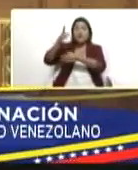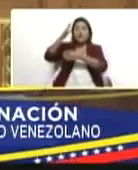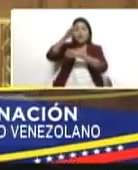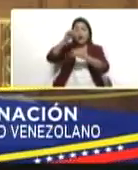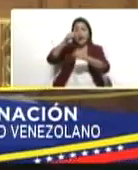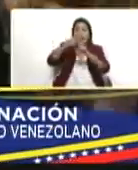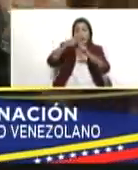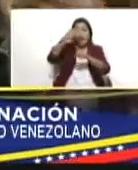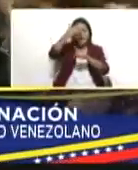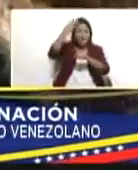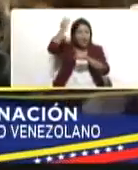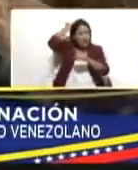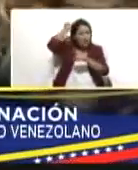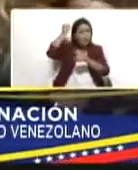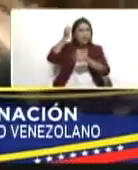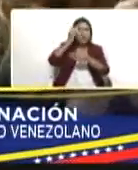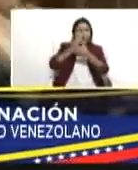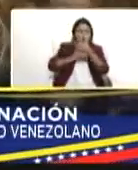honesto